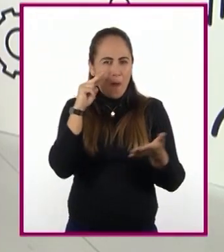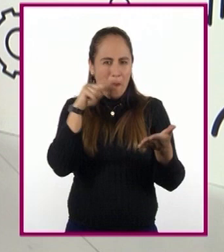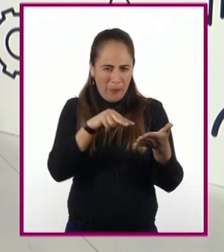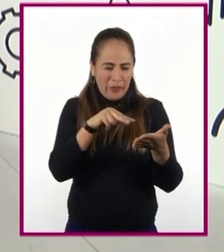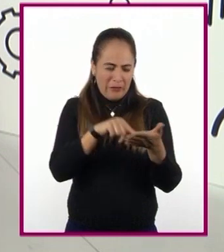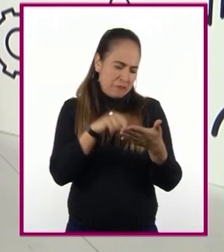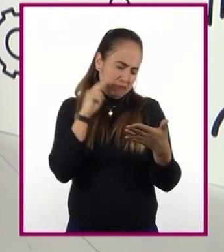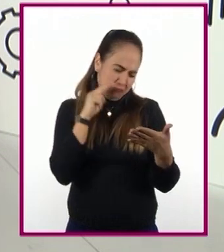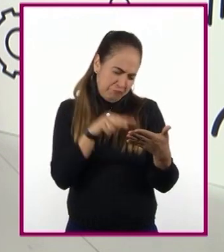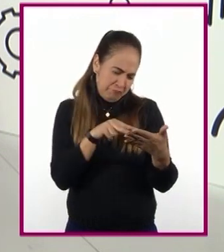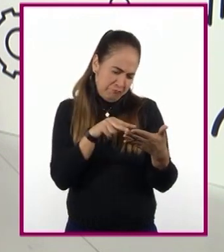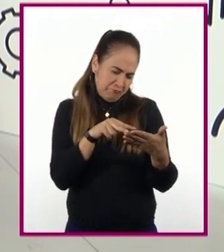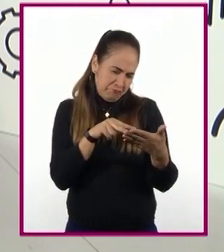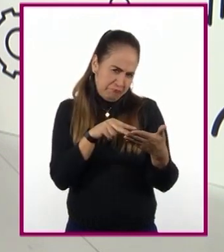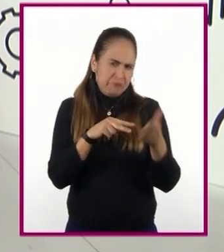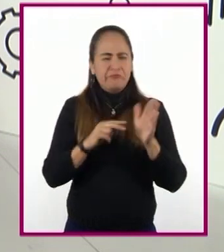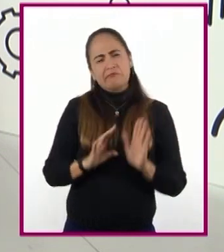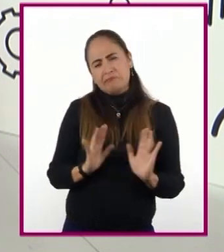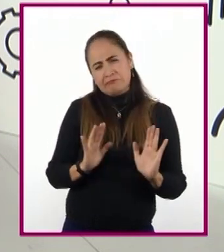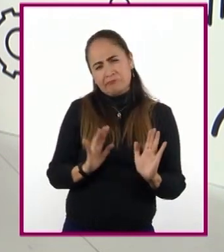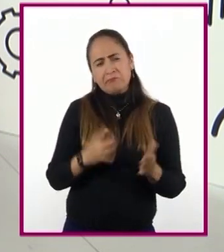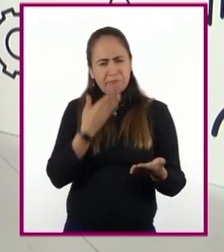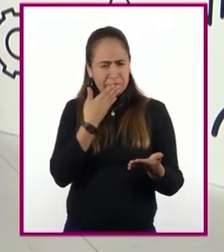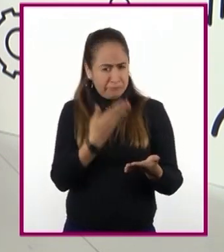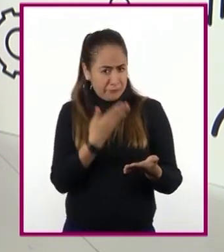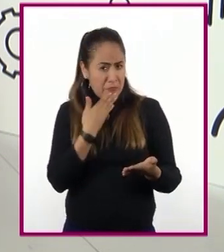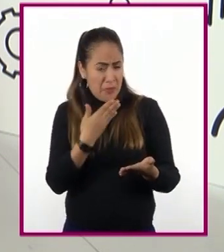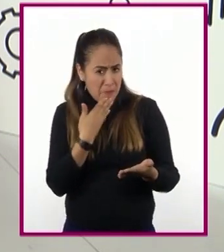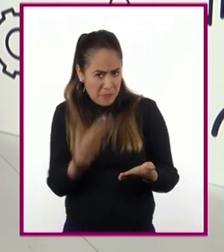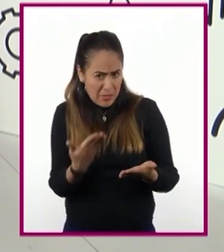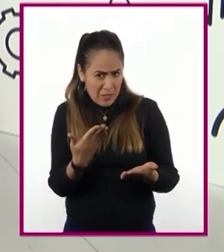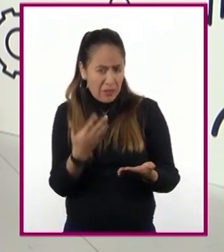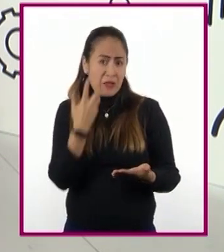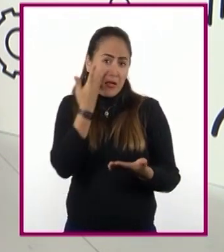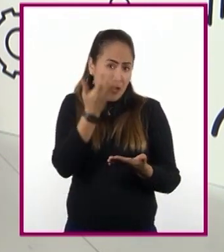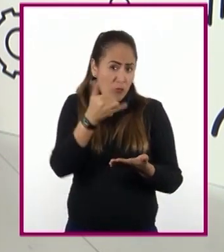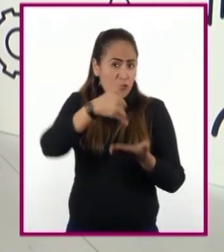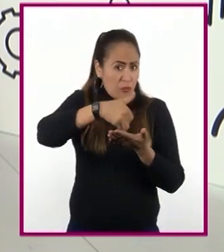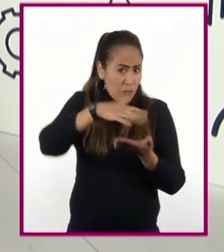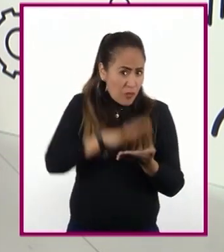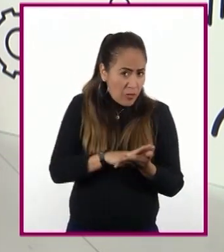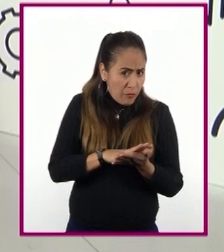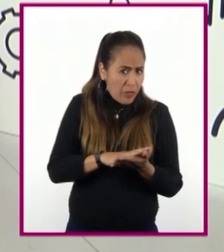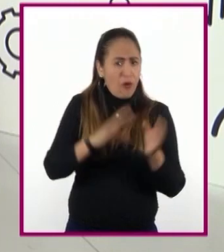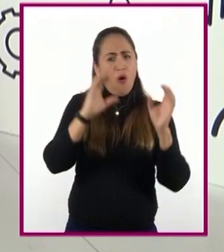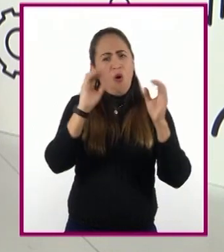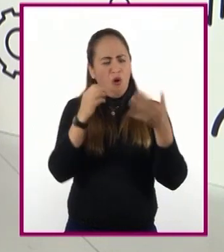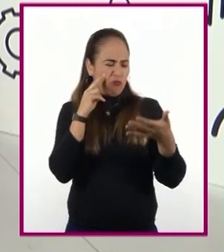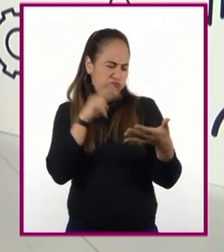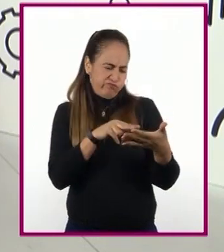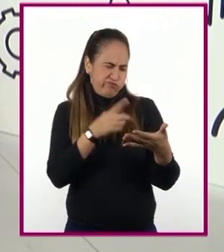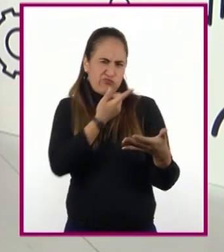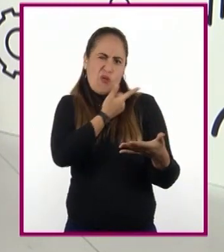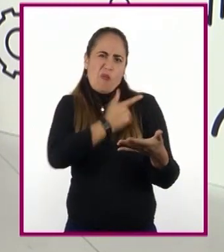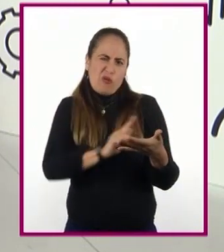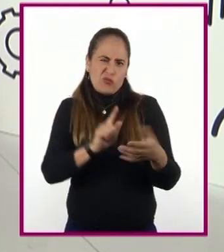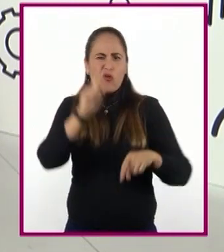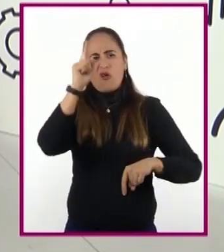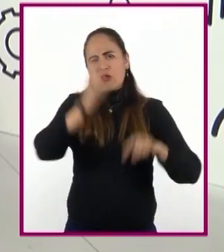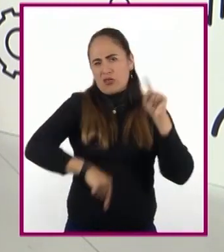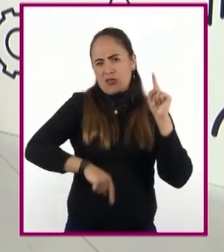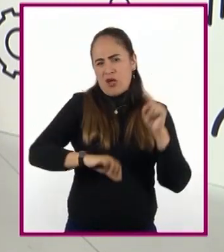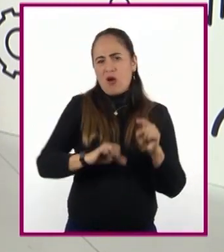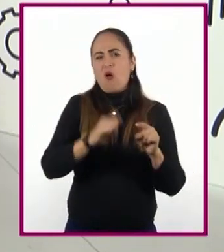determinar si era, digamos, viable y la podíamos ya tener o eliminar para poder tomar